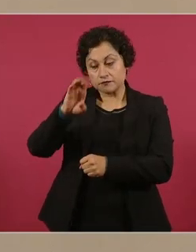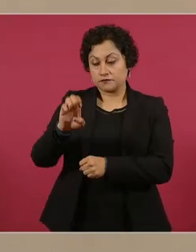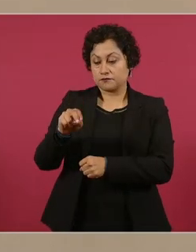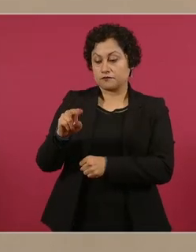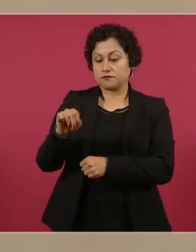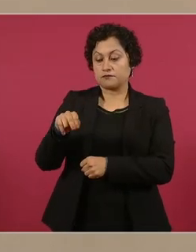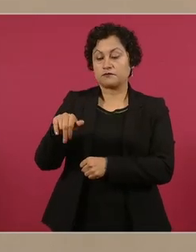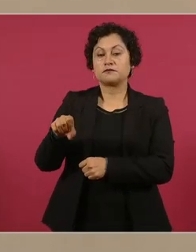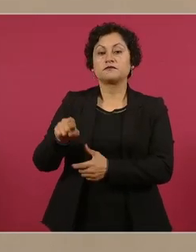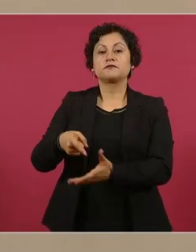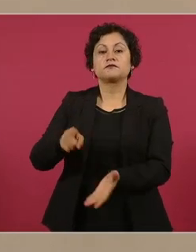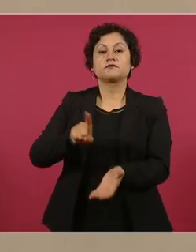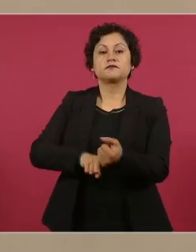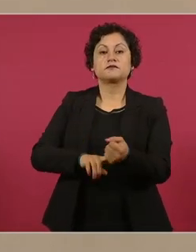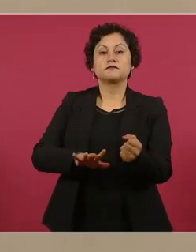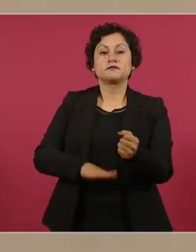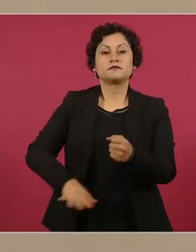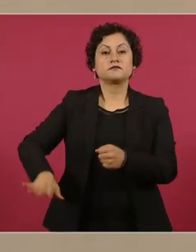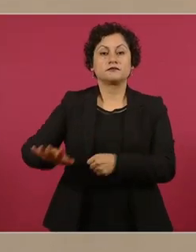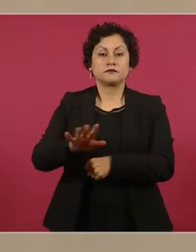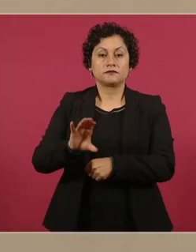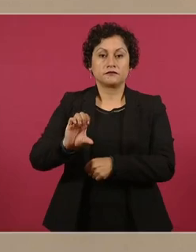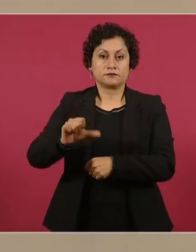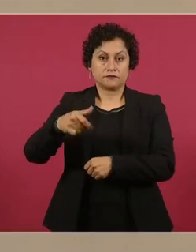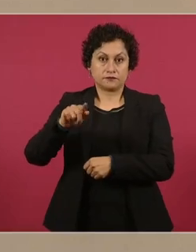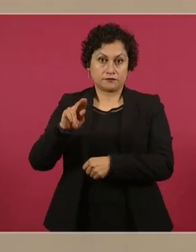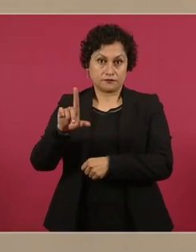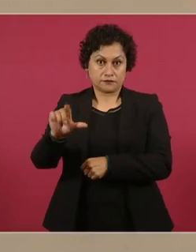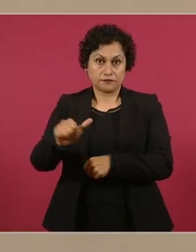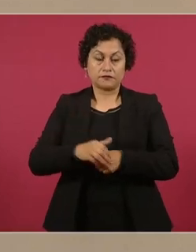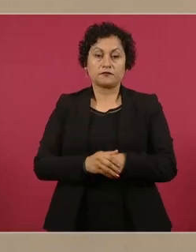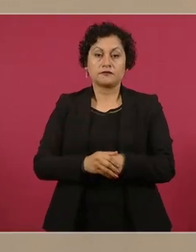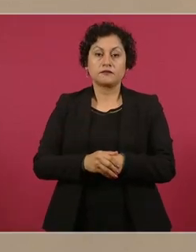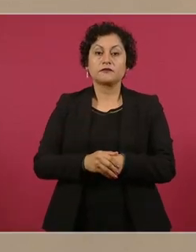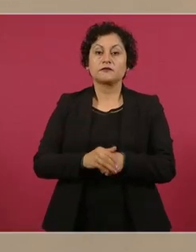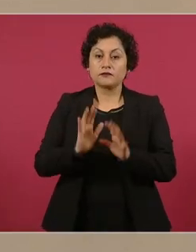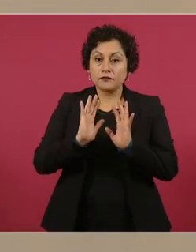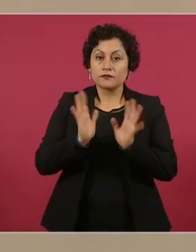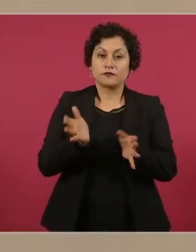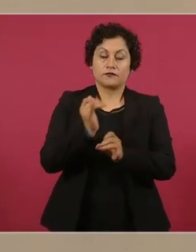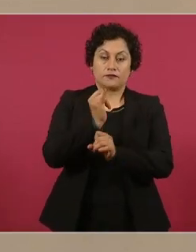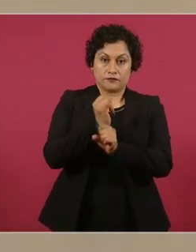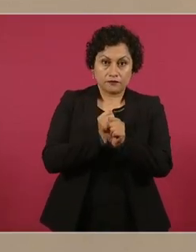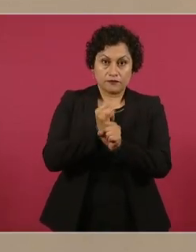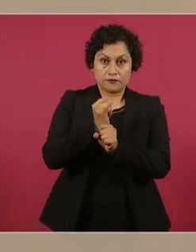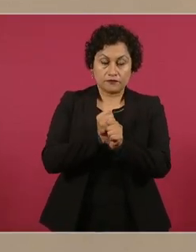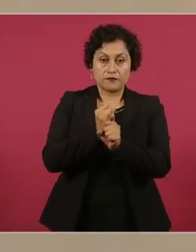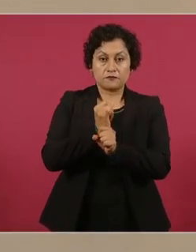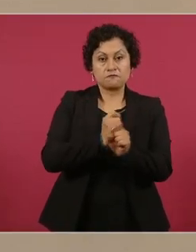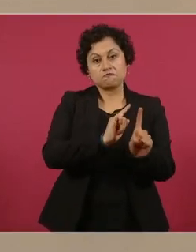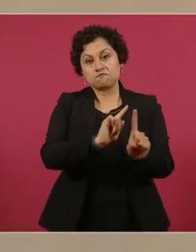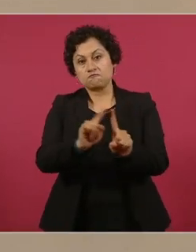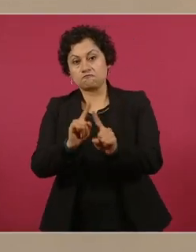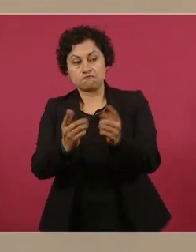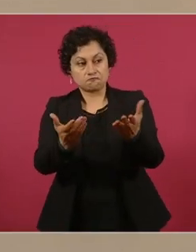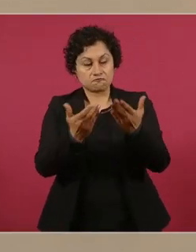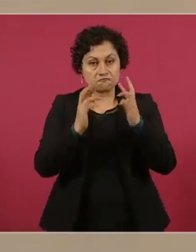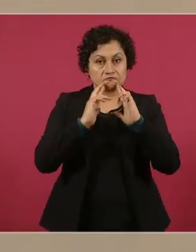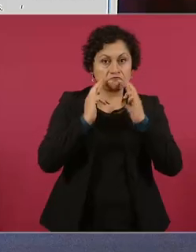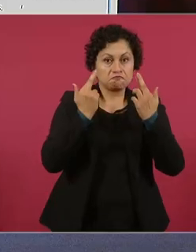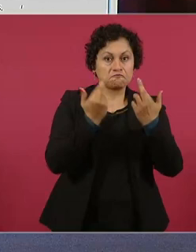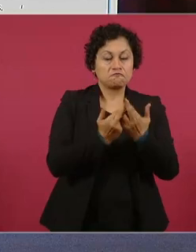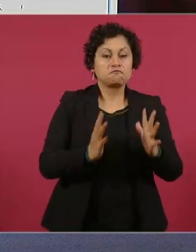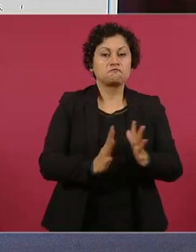municipio de Aquila. En este caso se han realizado varias mesas de trabajo, en ellas